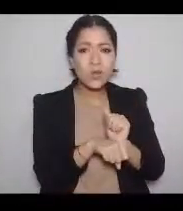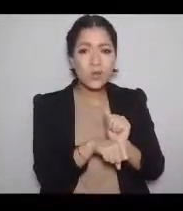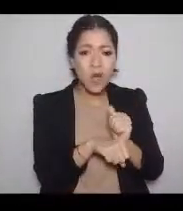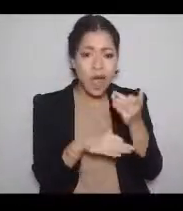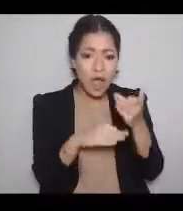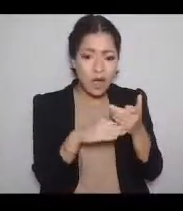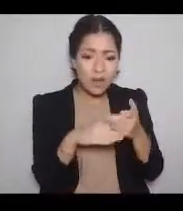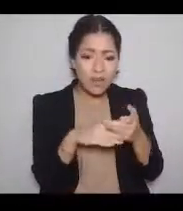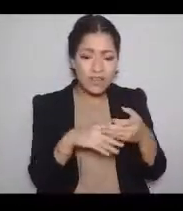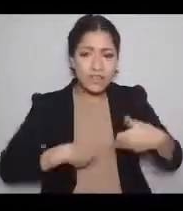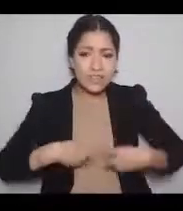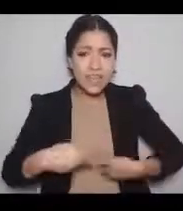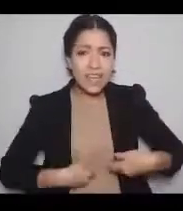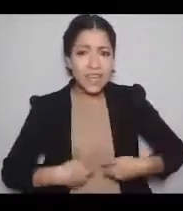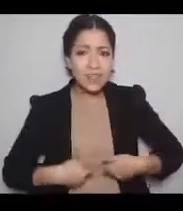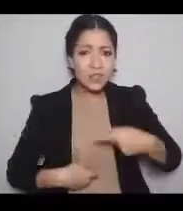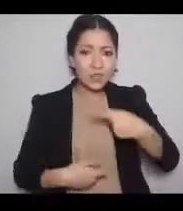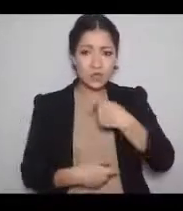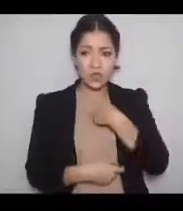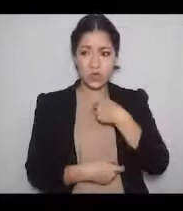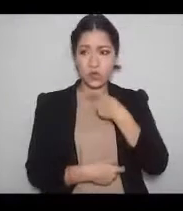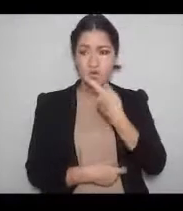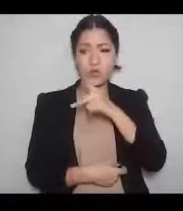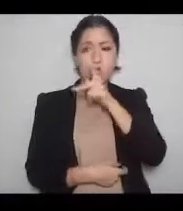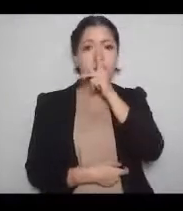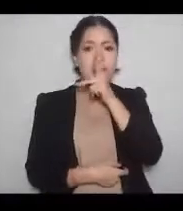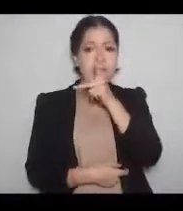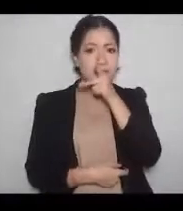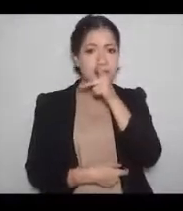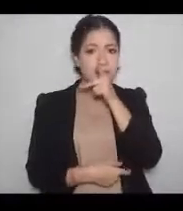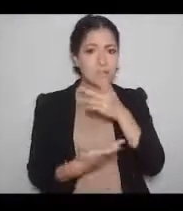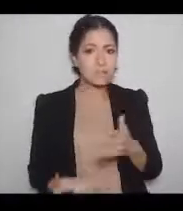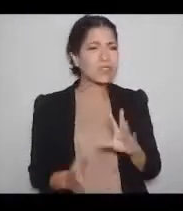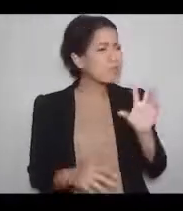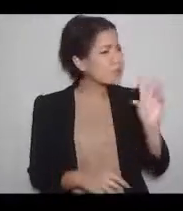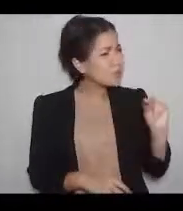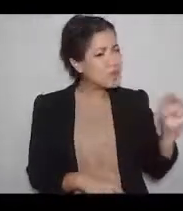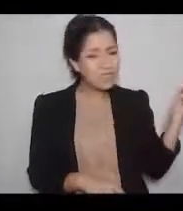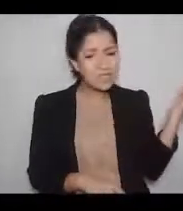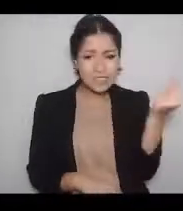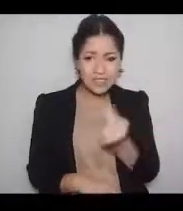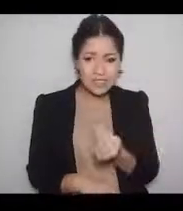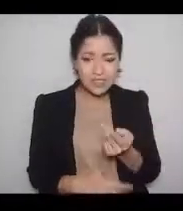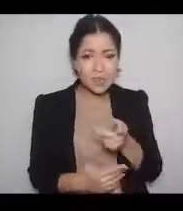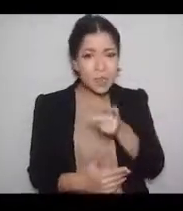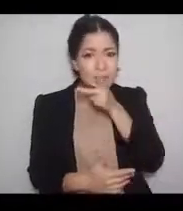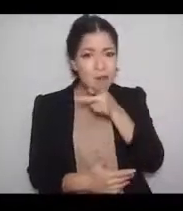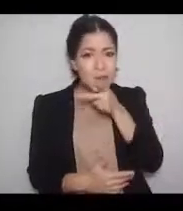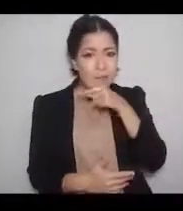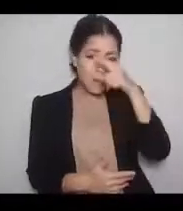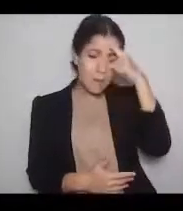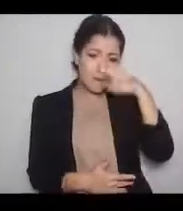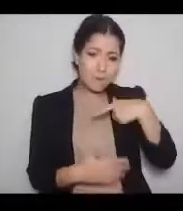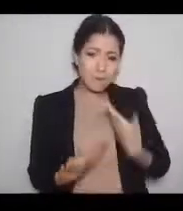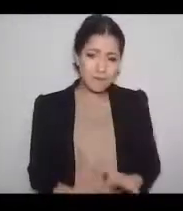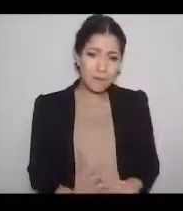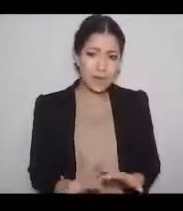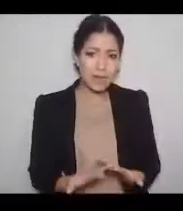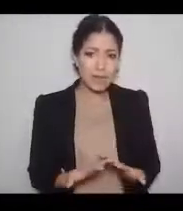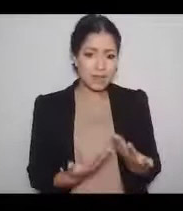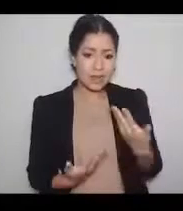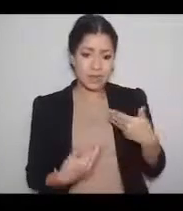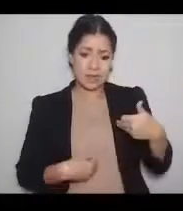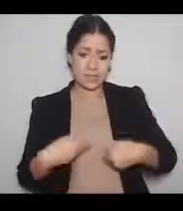tu padre! ¡No necesito un padre en el teatro! ¡Perfecto! Eso va con tu